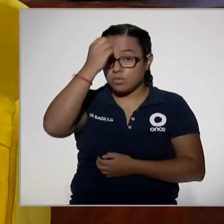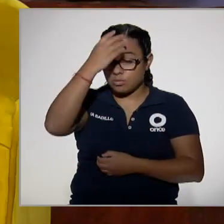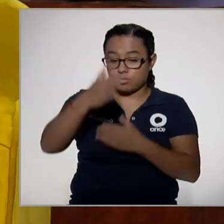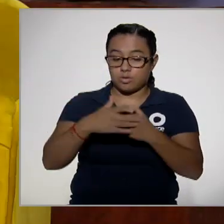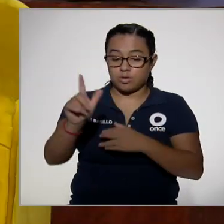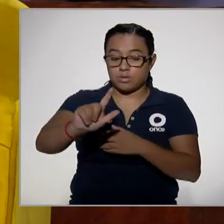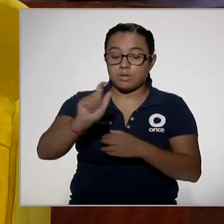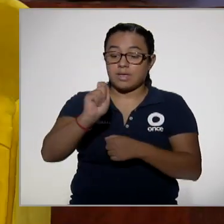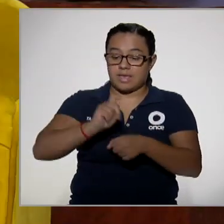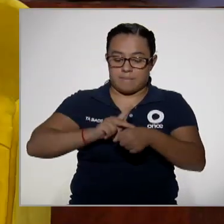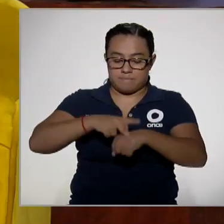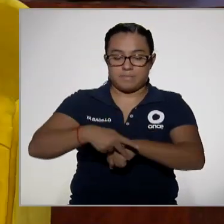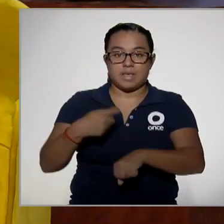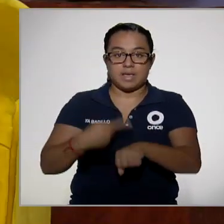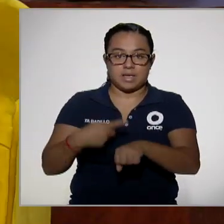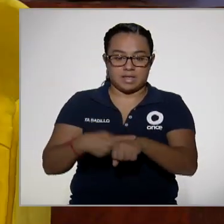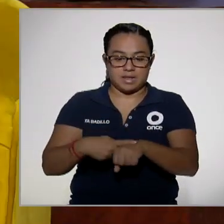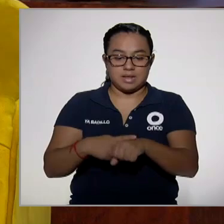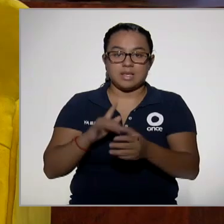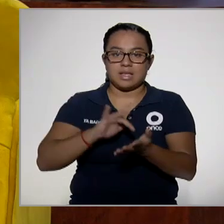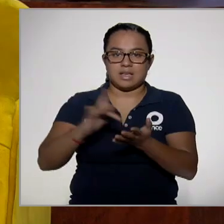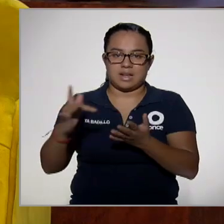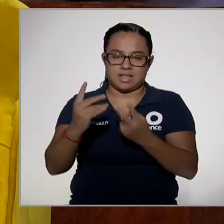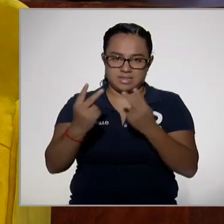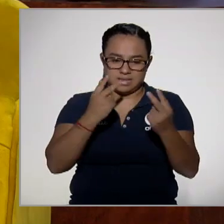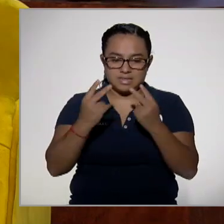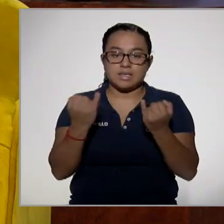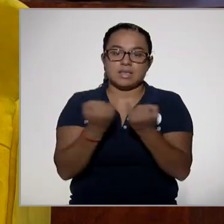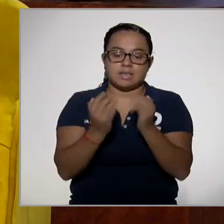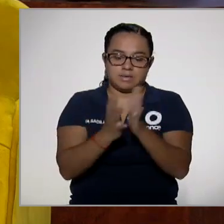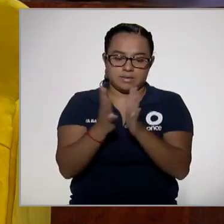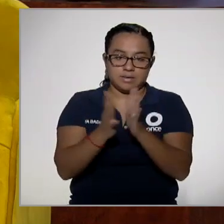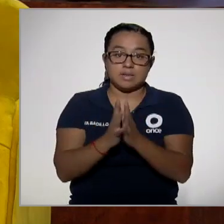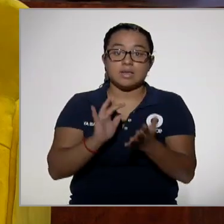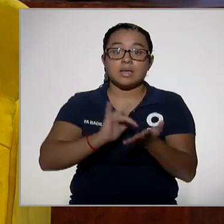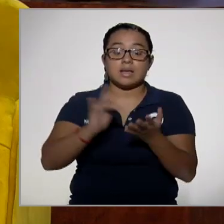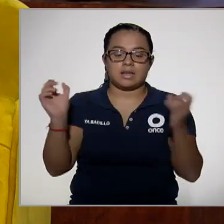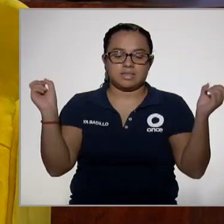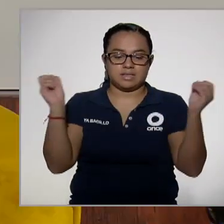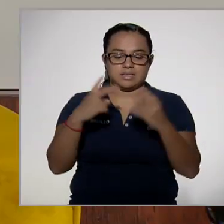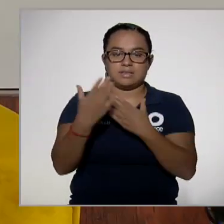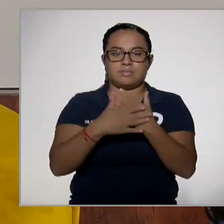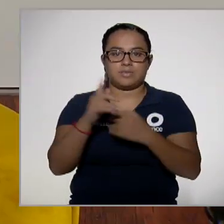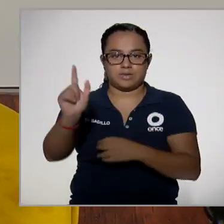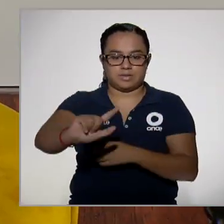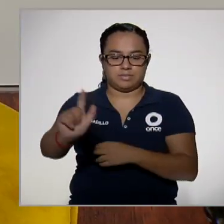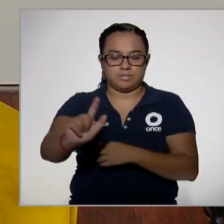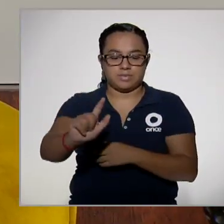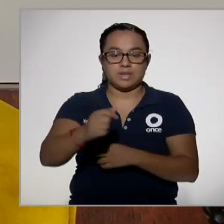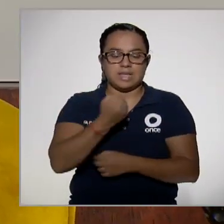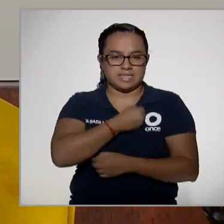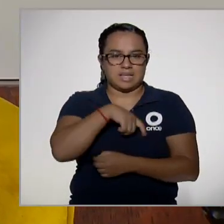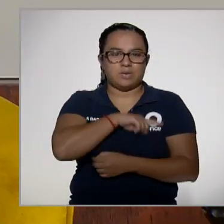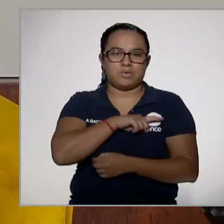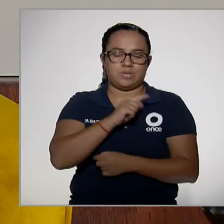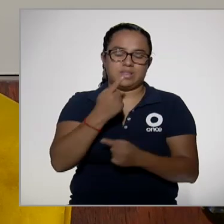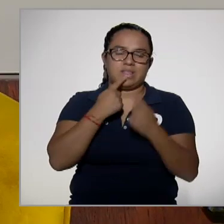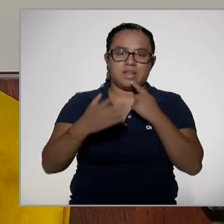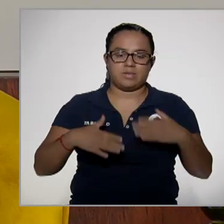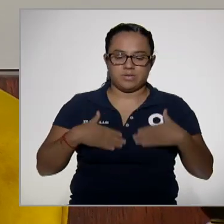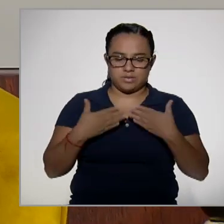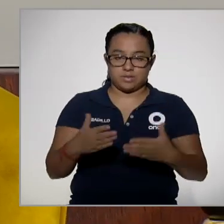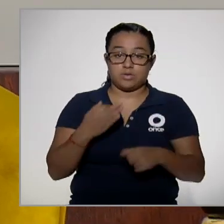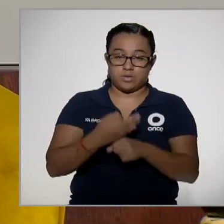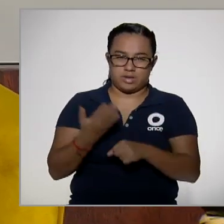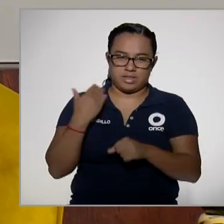lunes de enfermedades de la piel aquí en diálogos en confianza gracias por estar participando otras gracias entonces aquí nos vemos el próximo lunes de salud en diálogos de confianza como